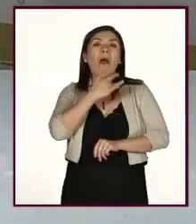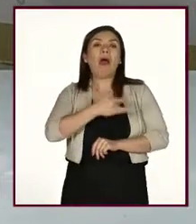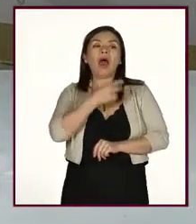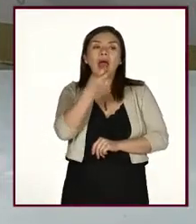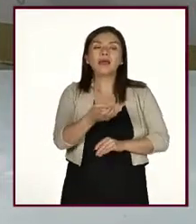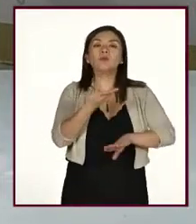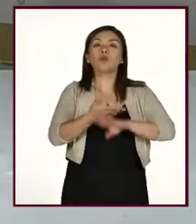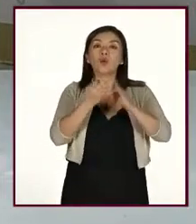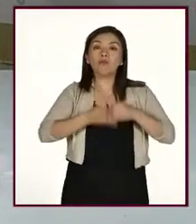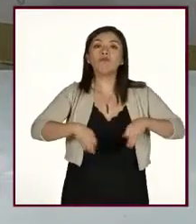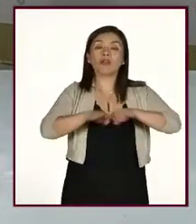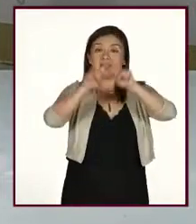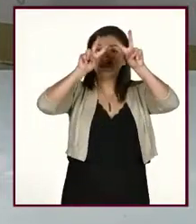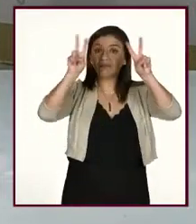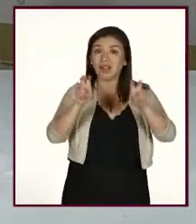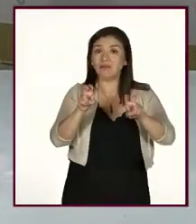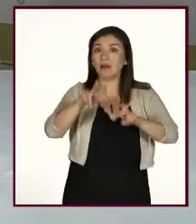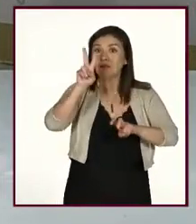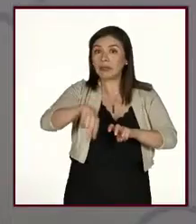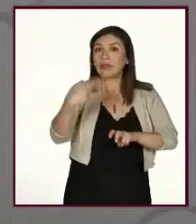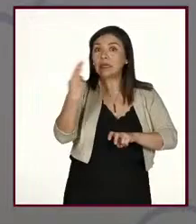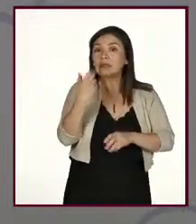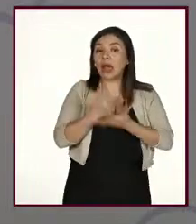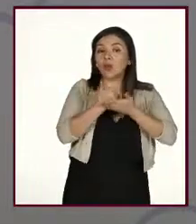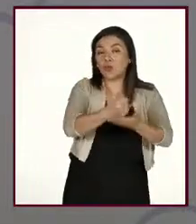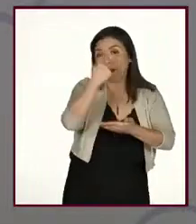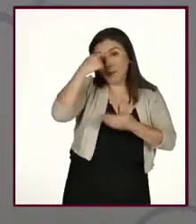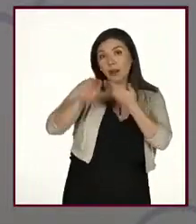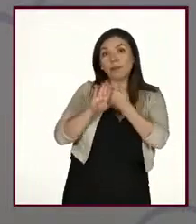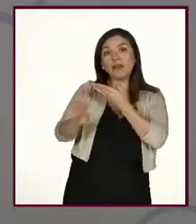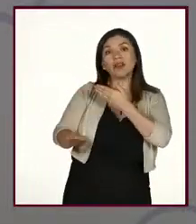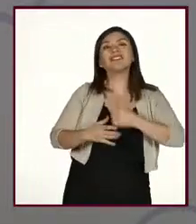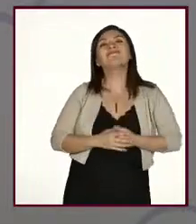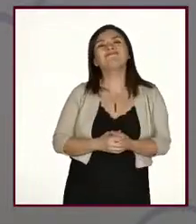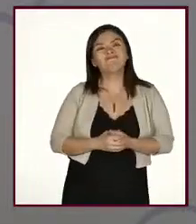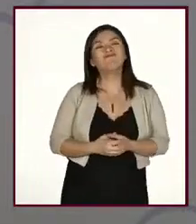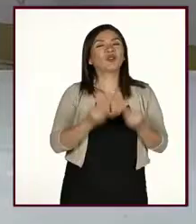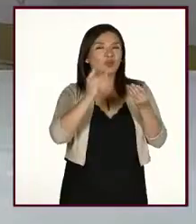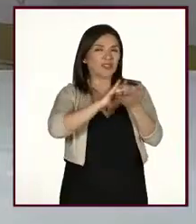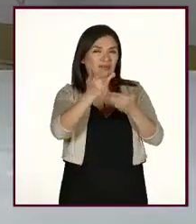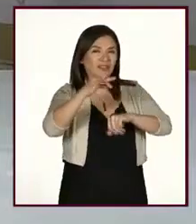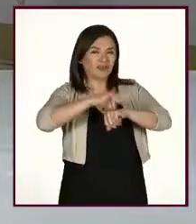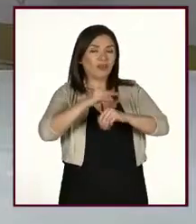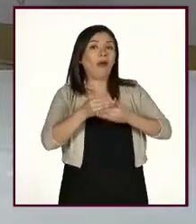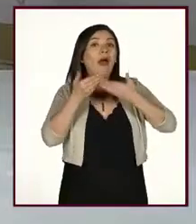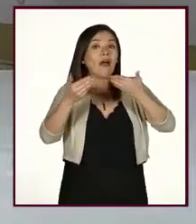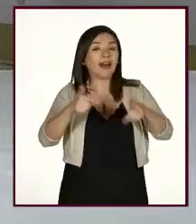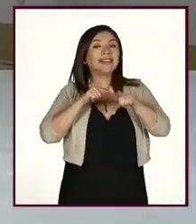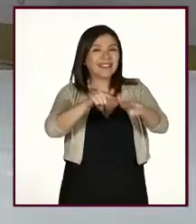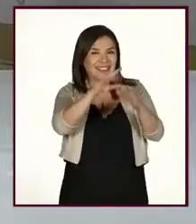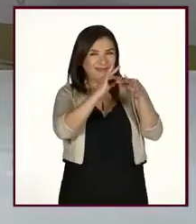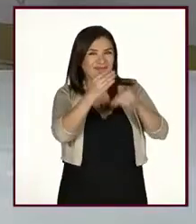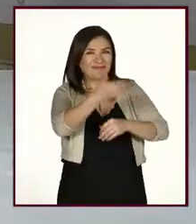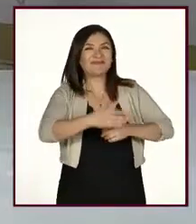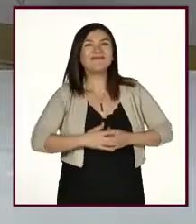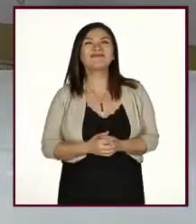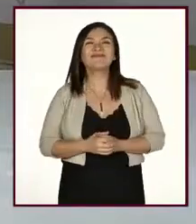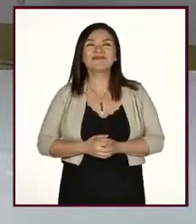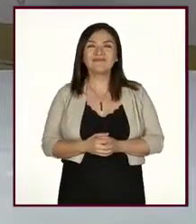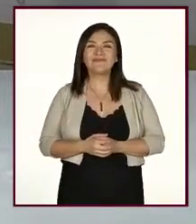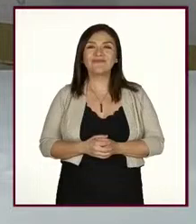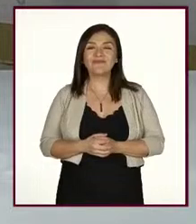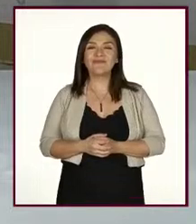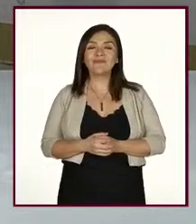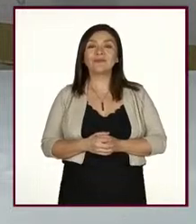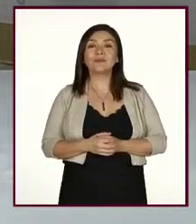importancia, ¿no?, de este tema y la importancia de la prevención. Muchas gracias, doctor, y continuamos con su exposición. Continuando ahorita ya como